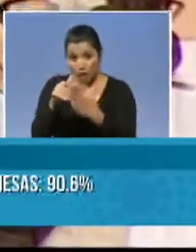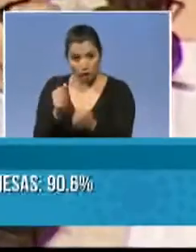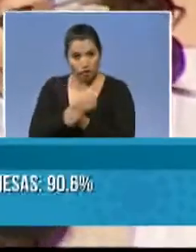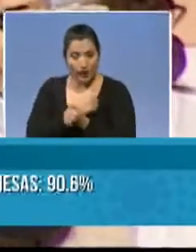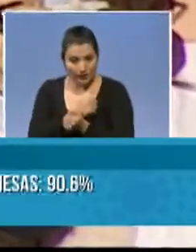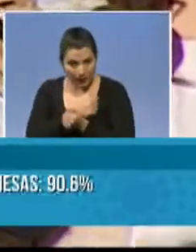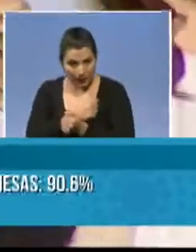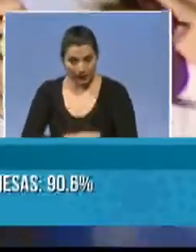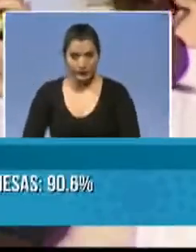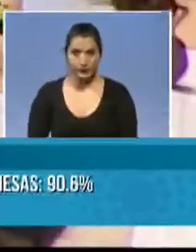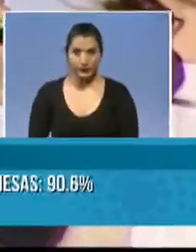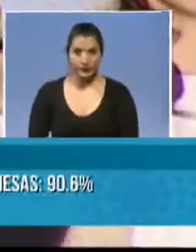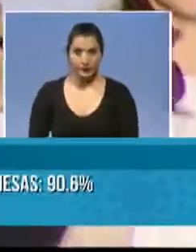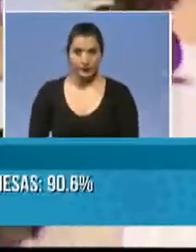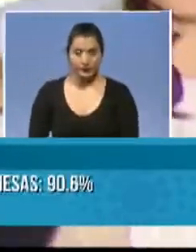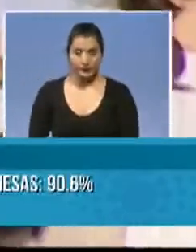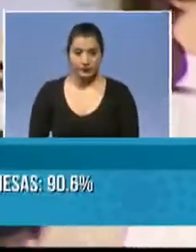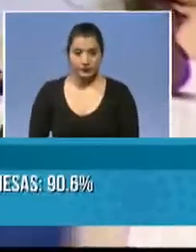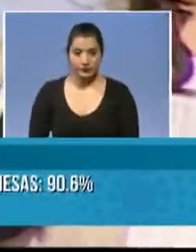amamos.